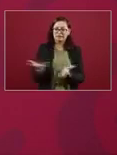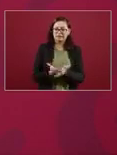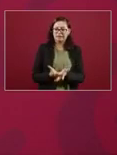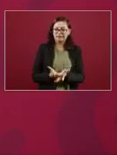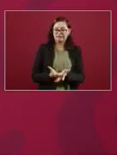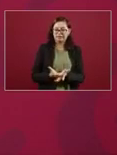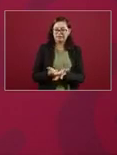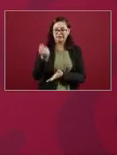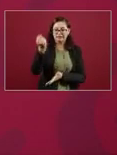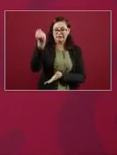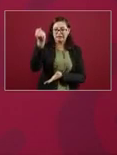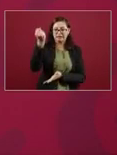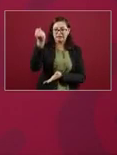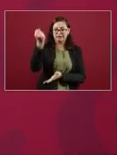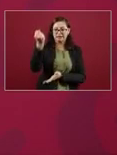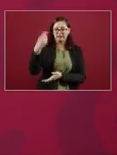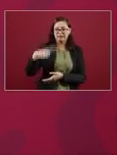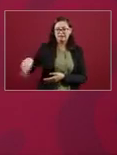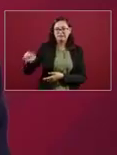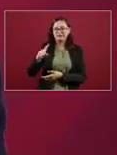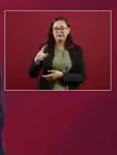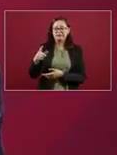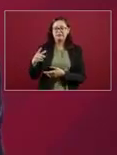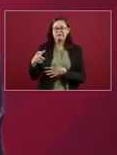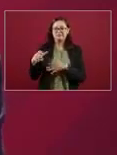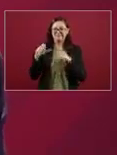sobre las fuerzas conservadoras y el imperio,